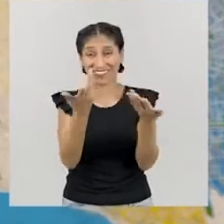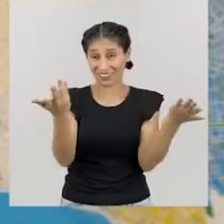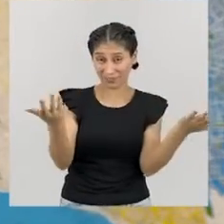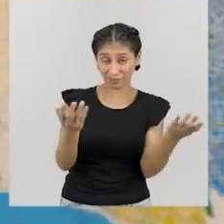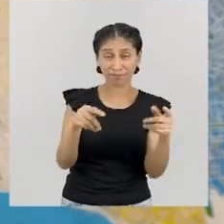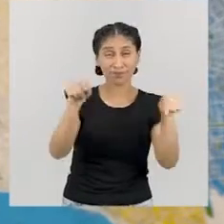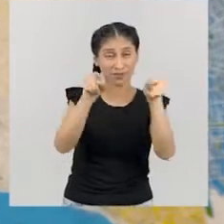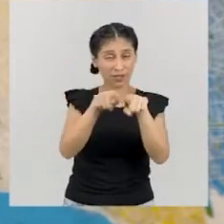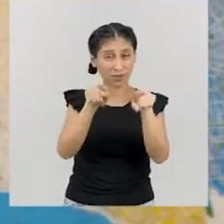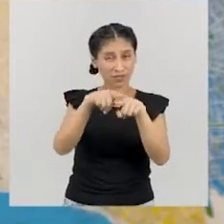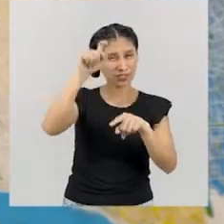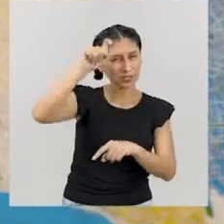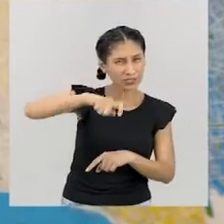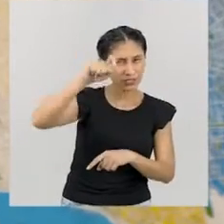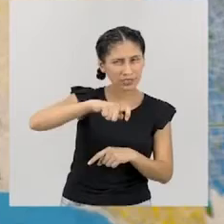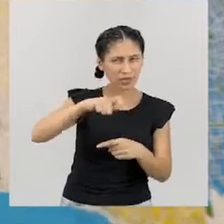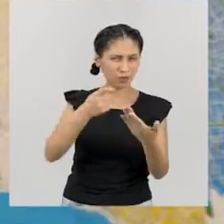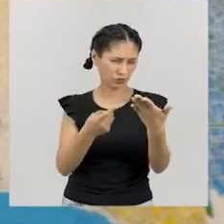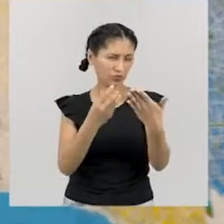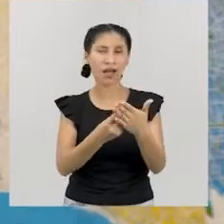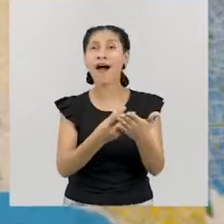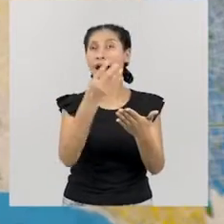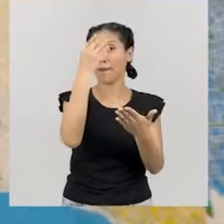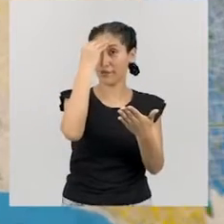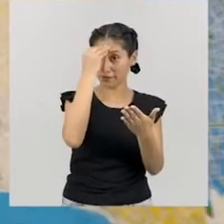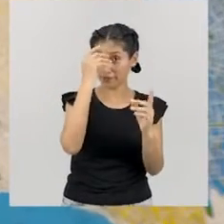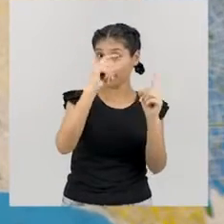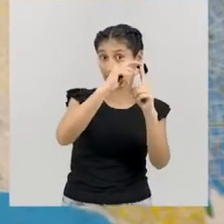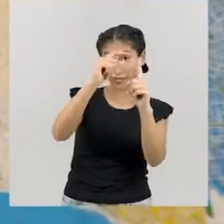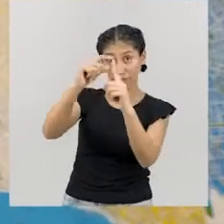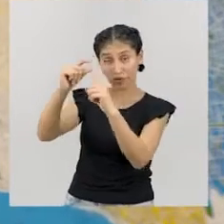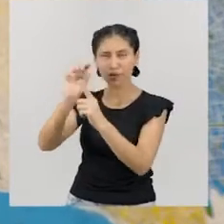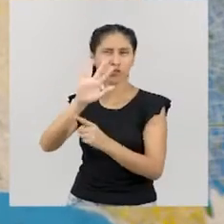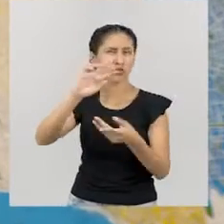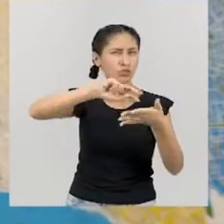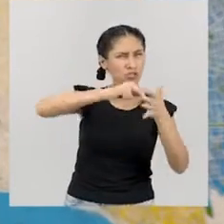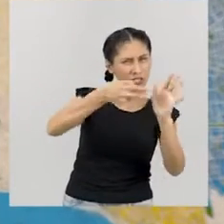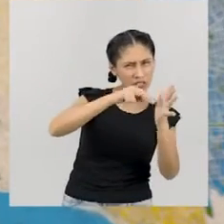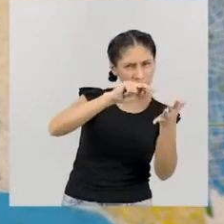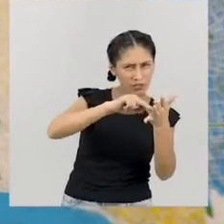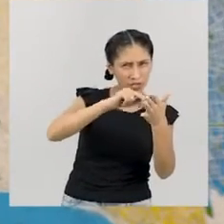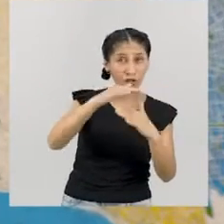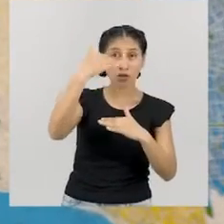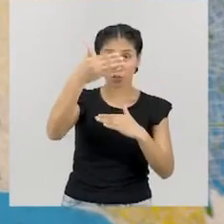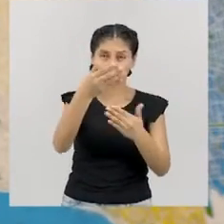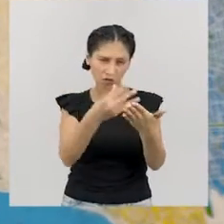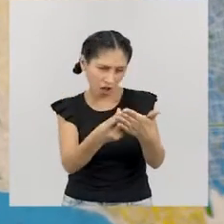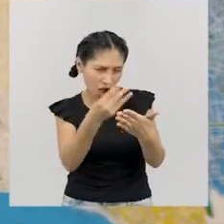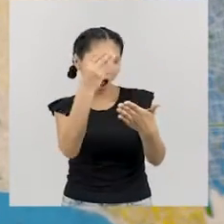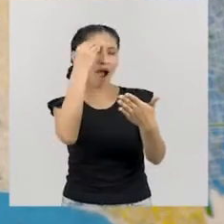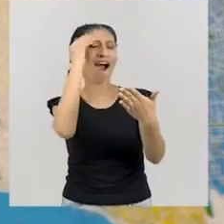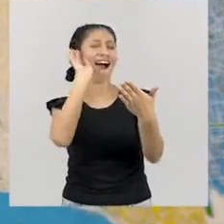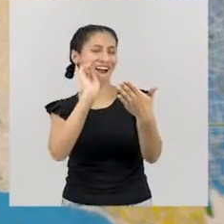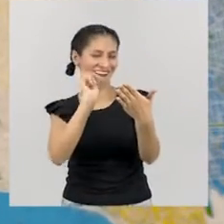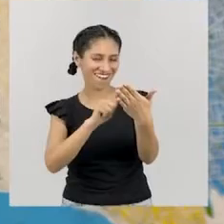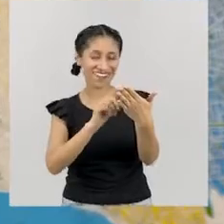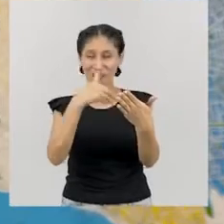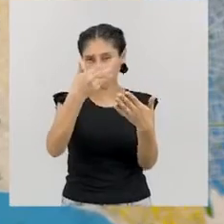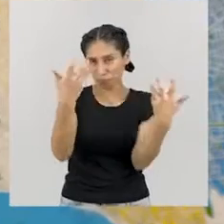coherencia. Necesitamos conocer el significado de las palabras para saber adecuarlas en el texto y que éste sea